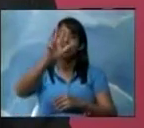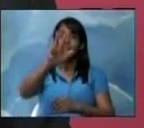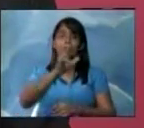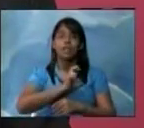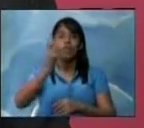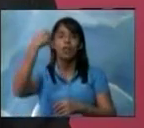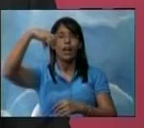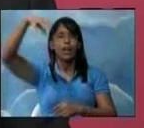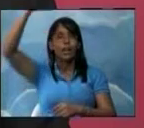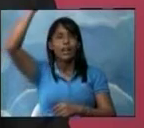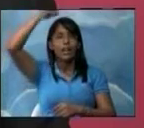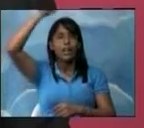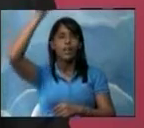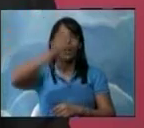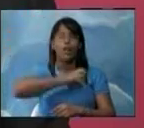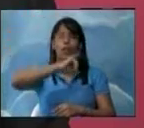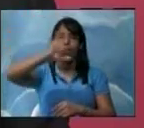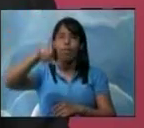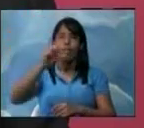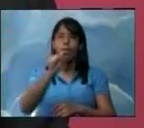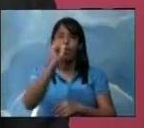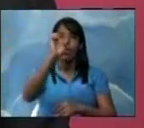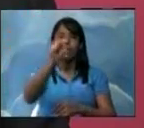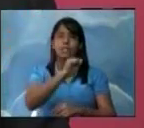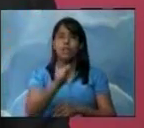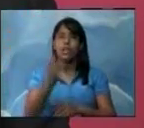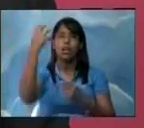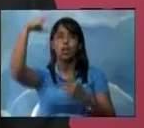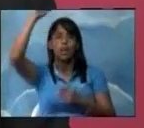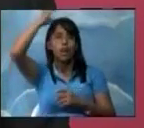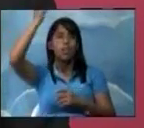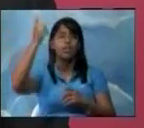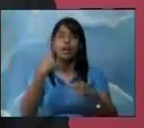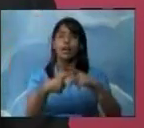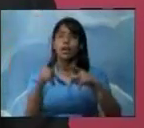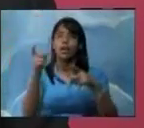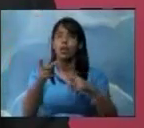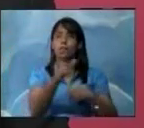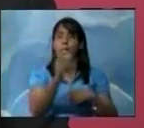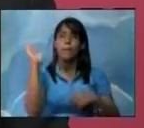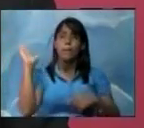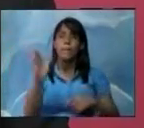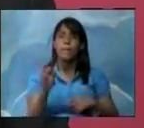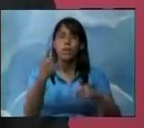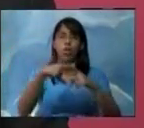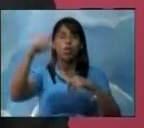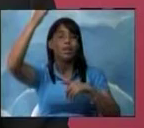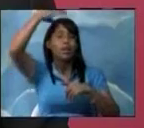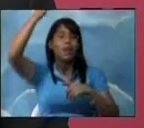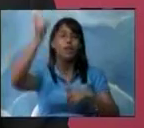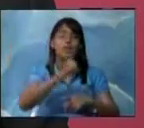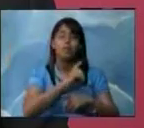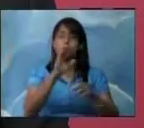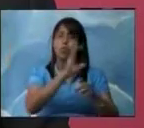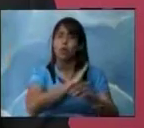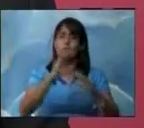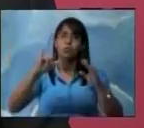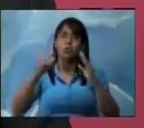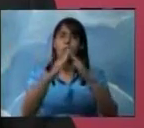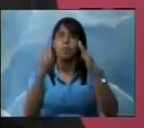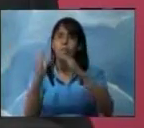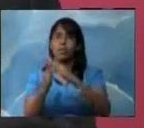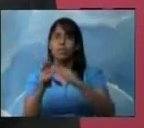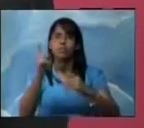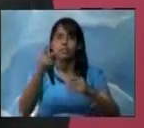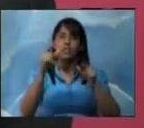del reinado de Joacim, rey de Judá, vino Nabucodonosor, rey de Babilonia, a Jerusalén,